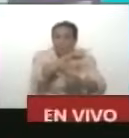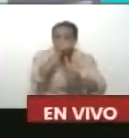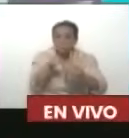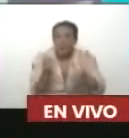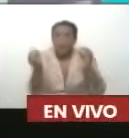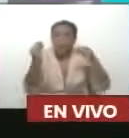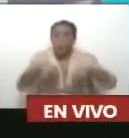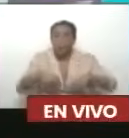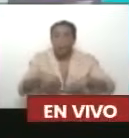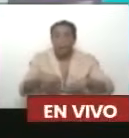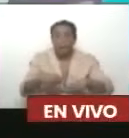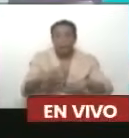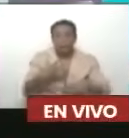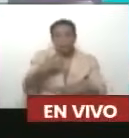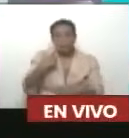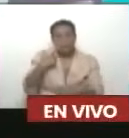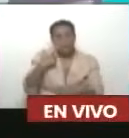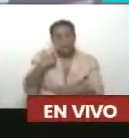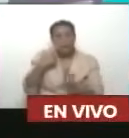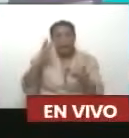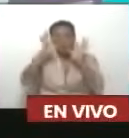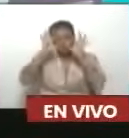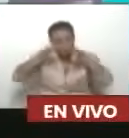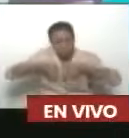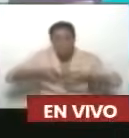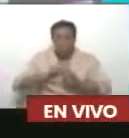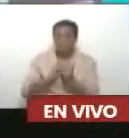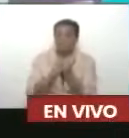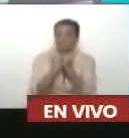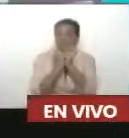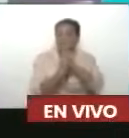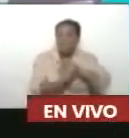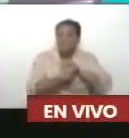un alma nacional unificada y superior